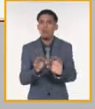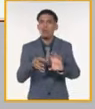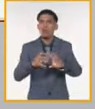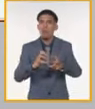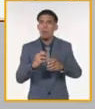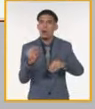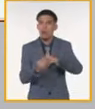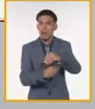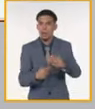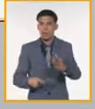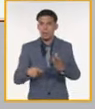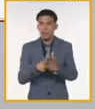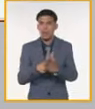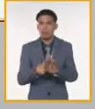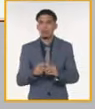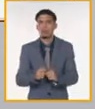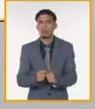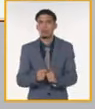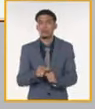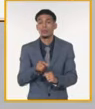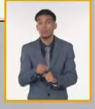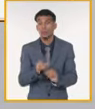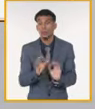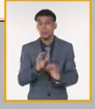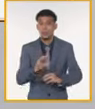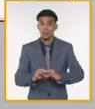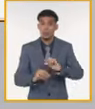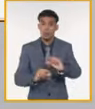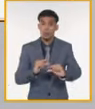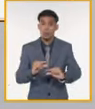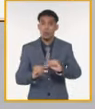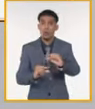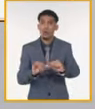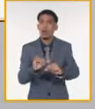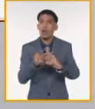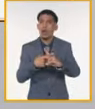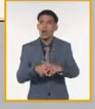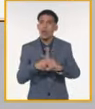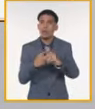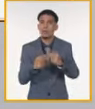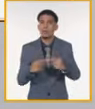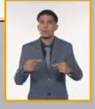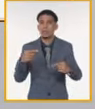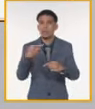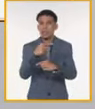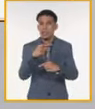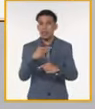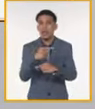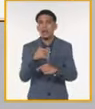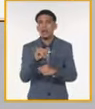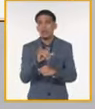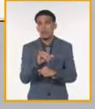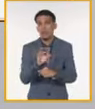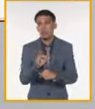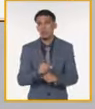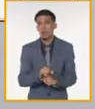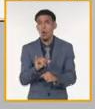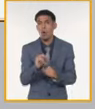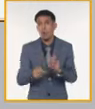de los impuestos dónde nos vamos acercando y vamos perfeccionando también los principios de de la imposición o de la